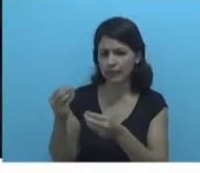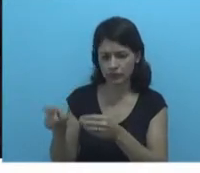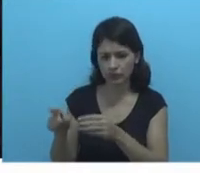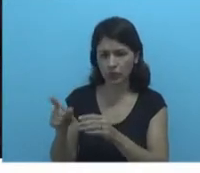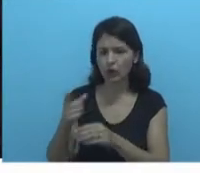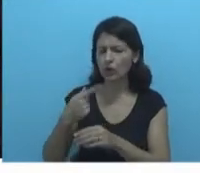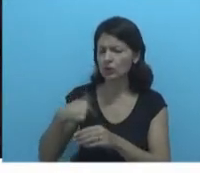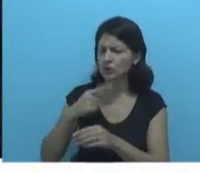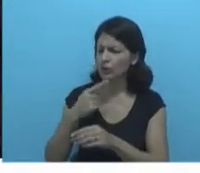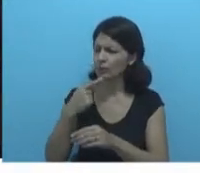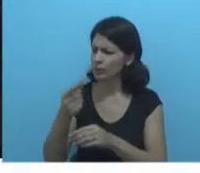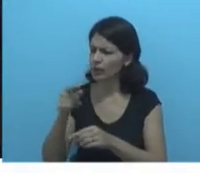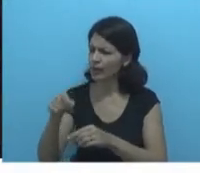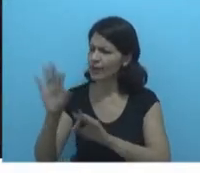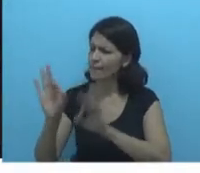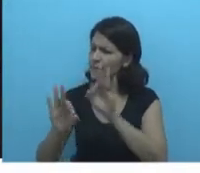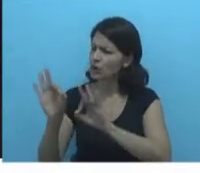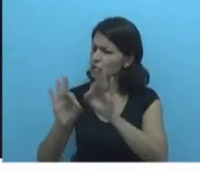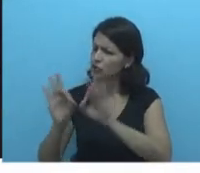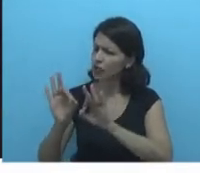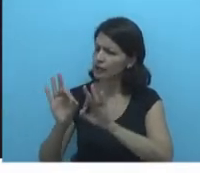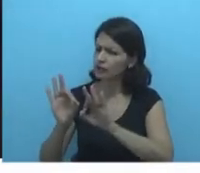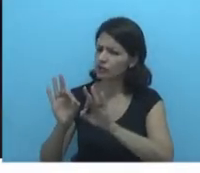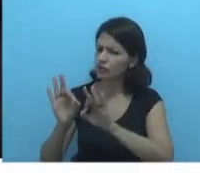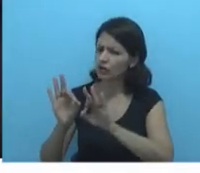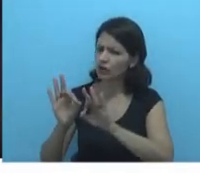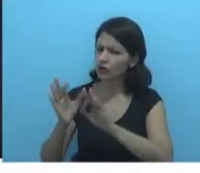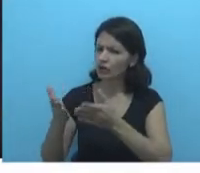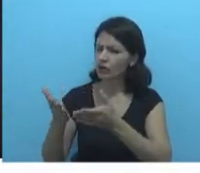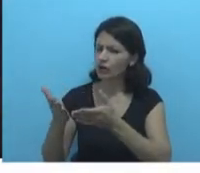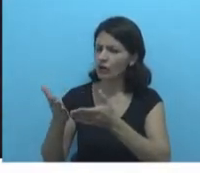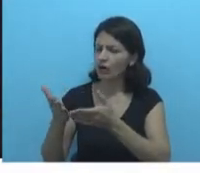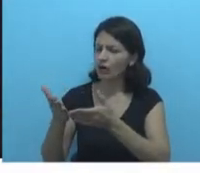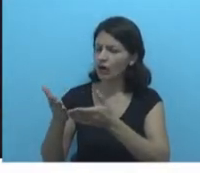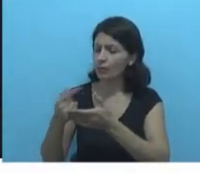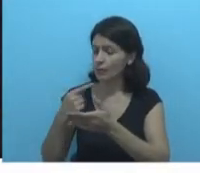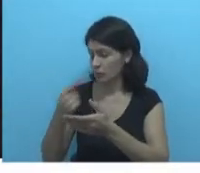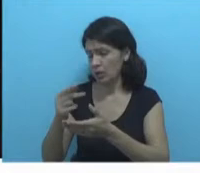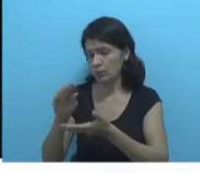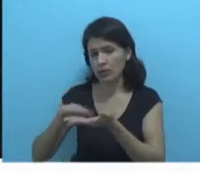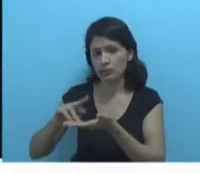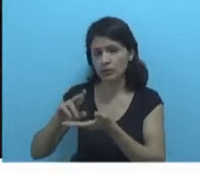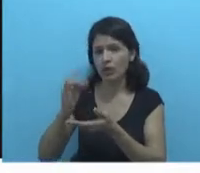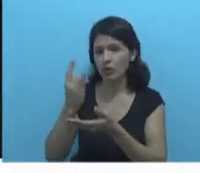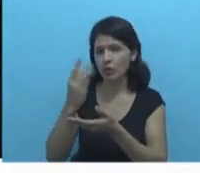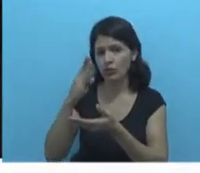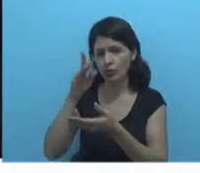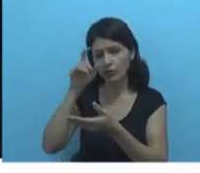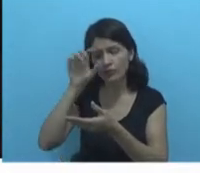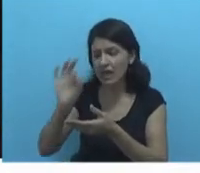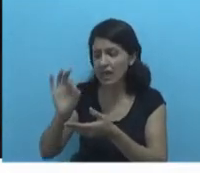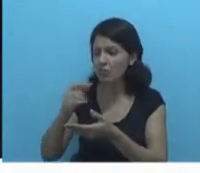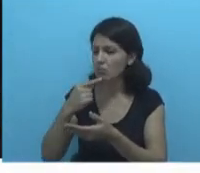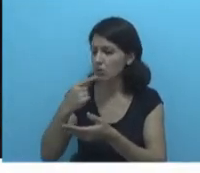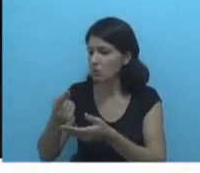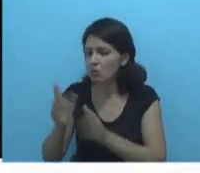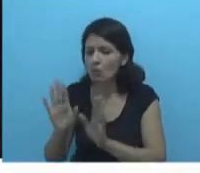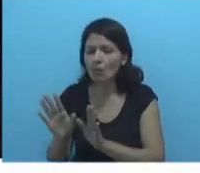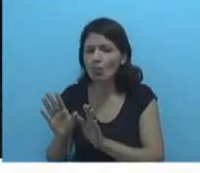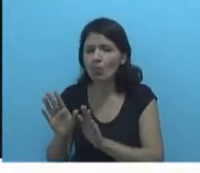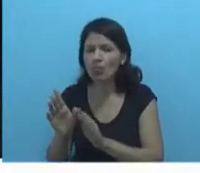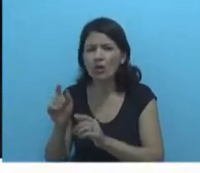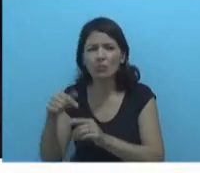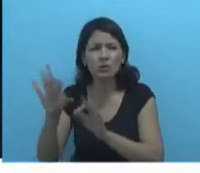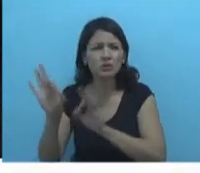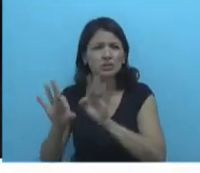consultamos de qué se trataba, dijo, espérenme que me fijo, y después no volvió con el tema concreto. No se terminó ni de tratar. Eso fue lo que